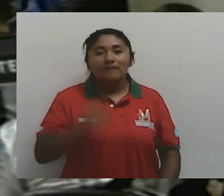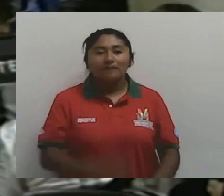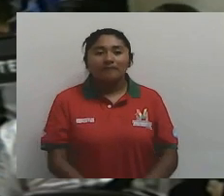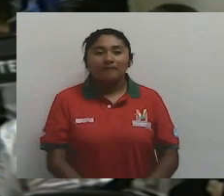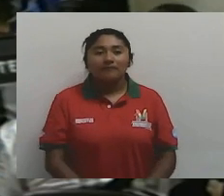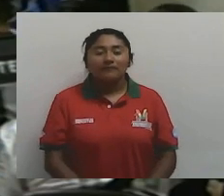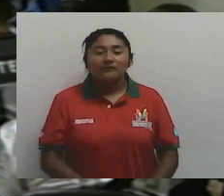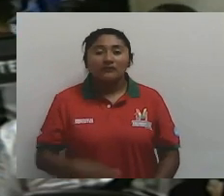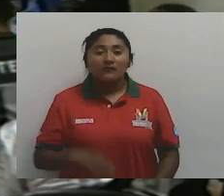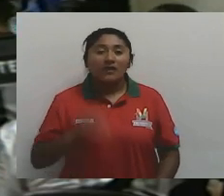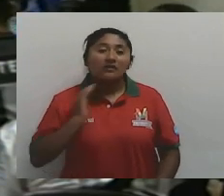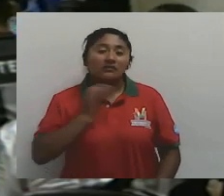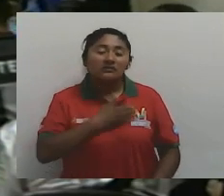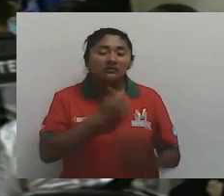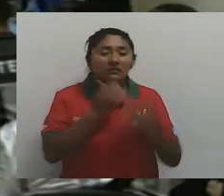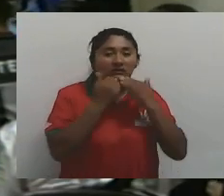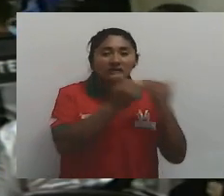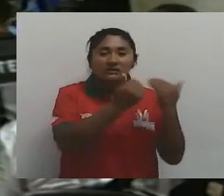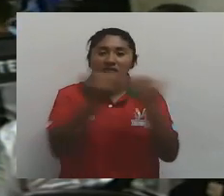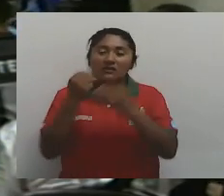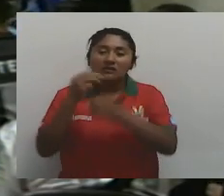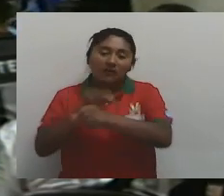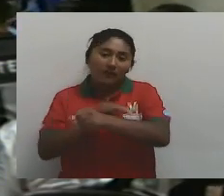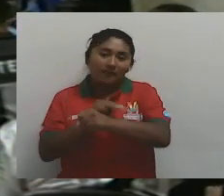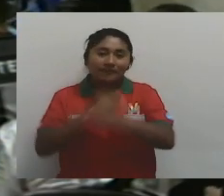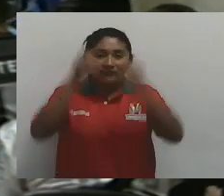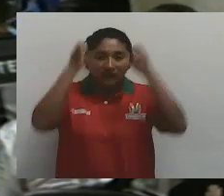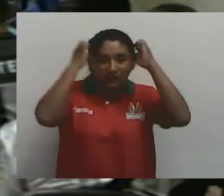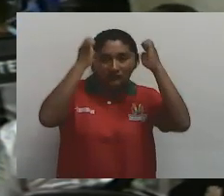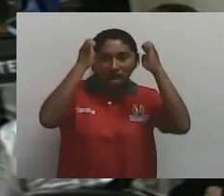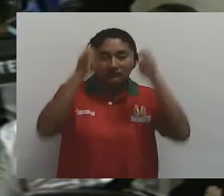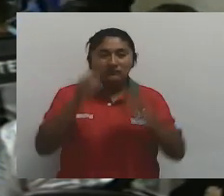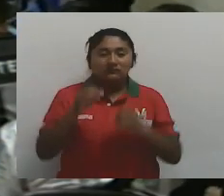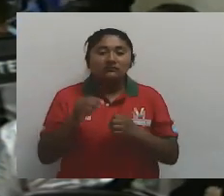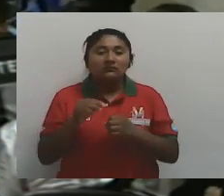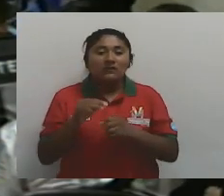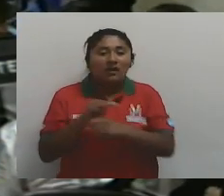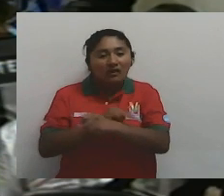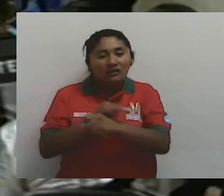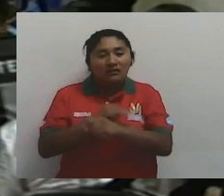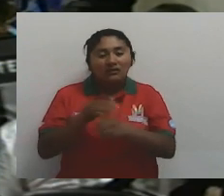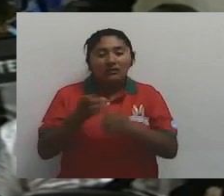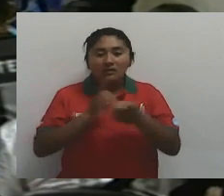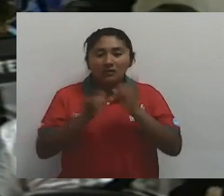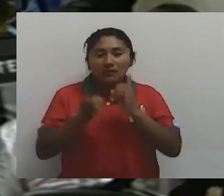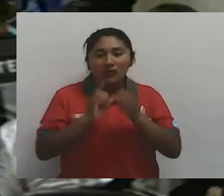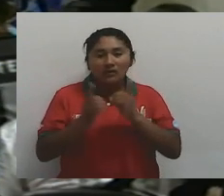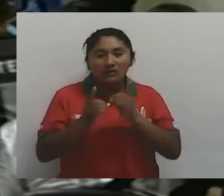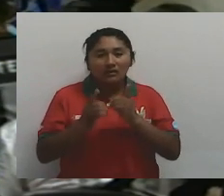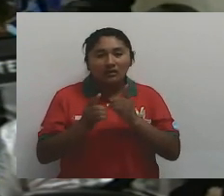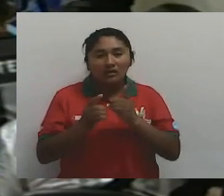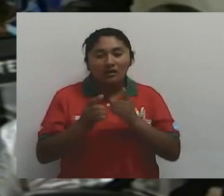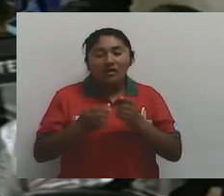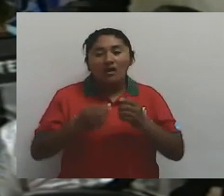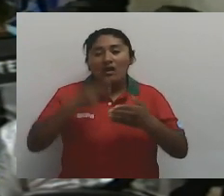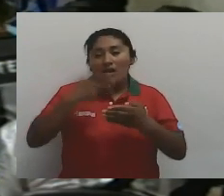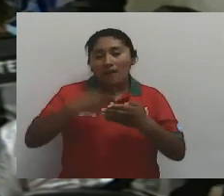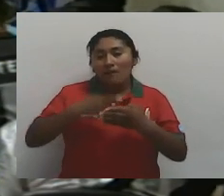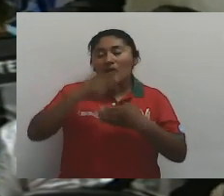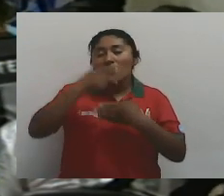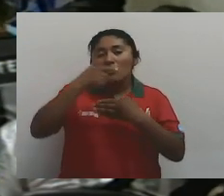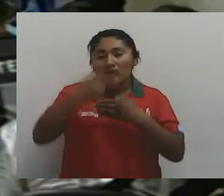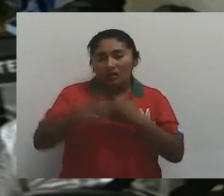Nuestro agradecimiento al Ministerio de Educación, al Ministerio de Deportes, al Programa Nacional